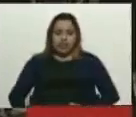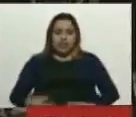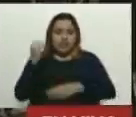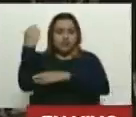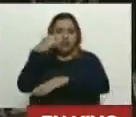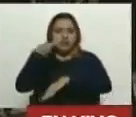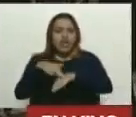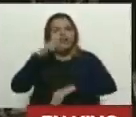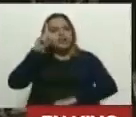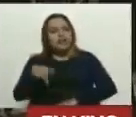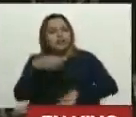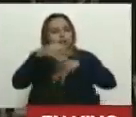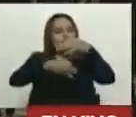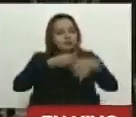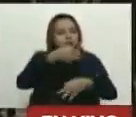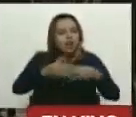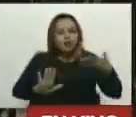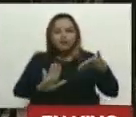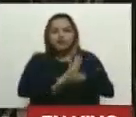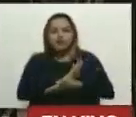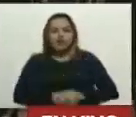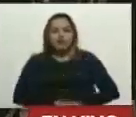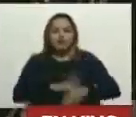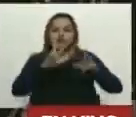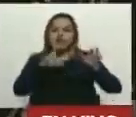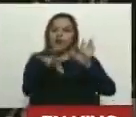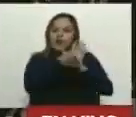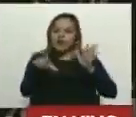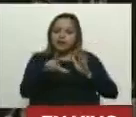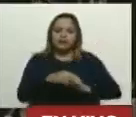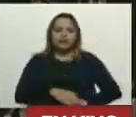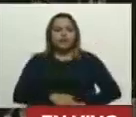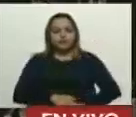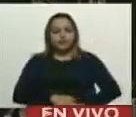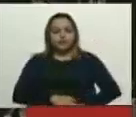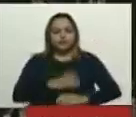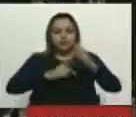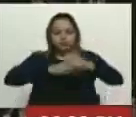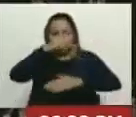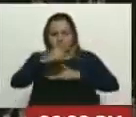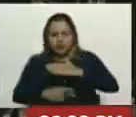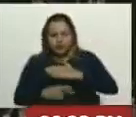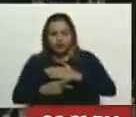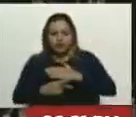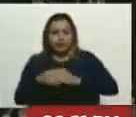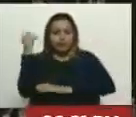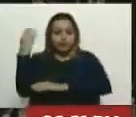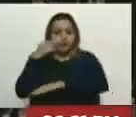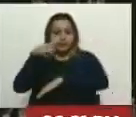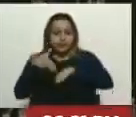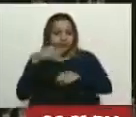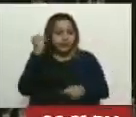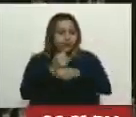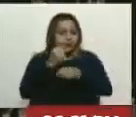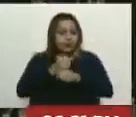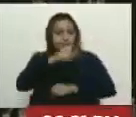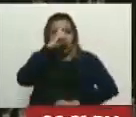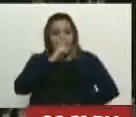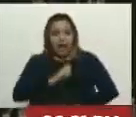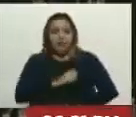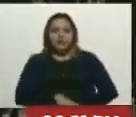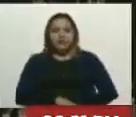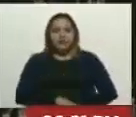sus aportes sobre esta ley, que es parte del plan legislativo anual de la Asamblea Nacional